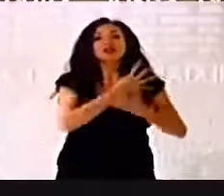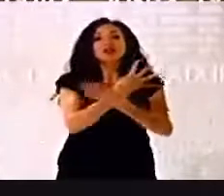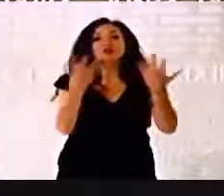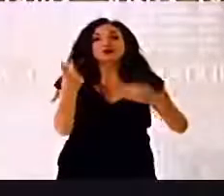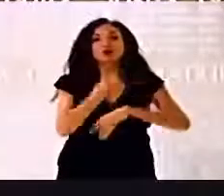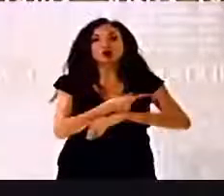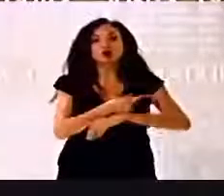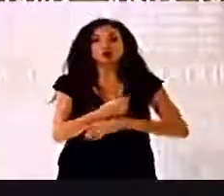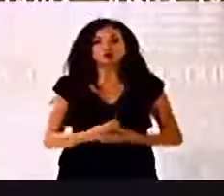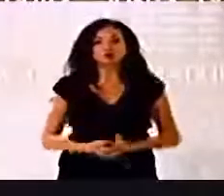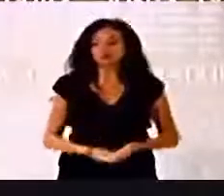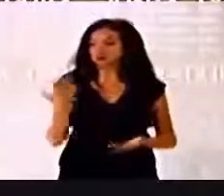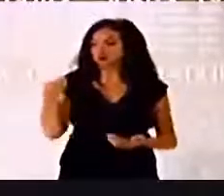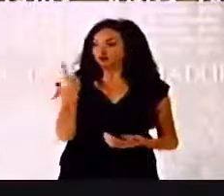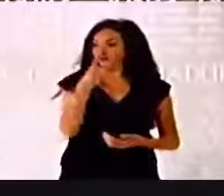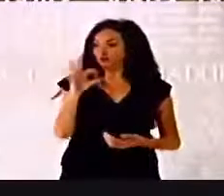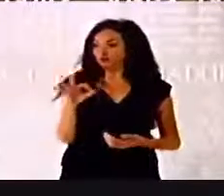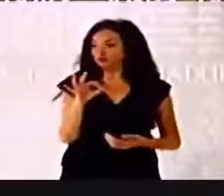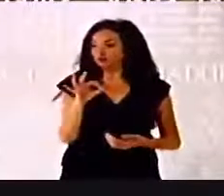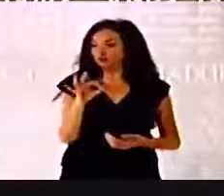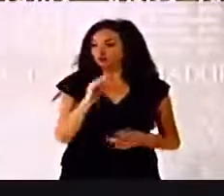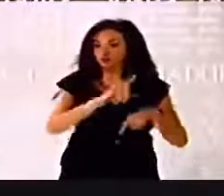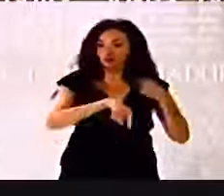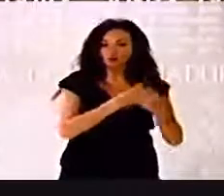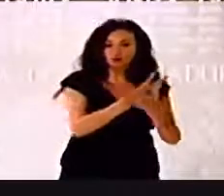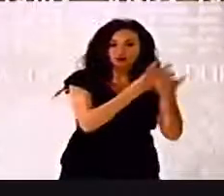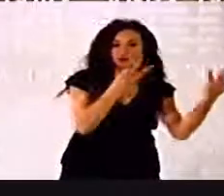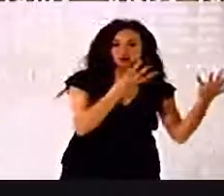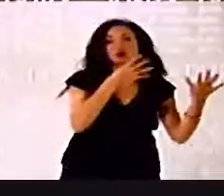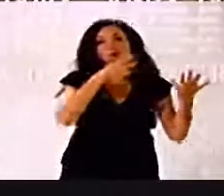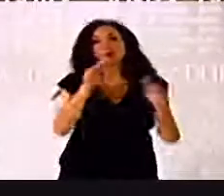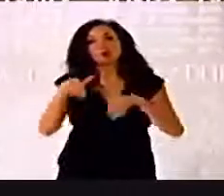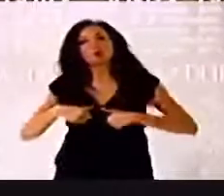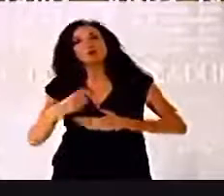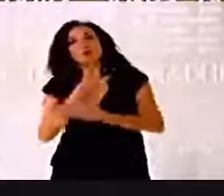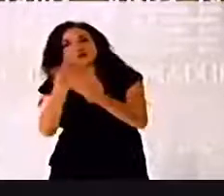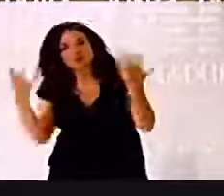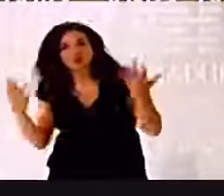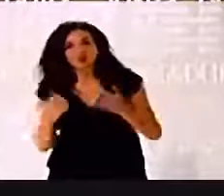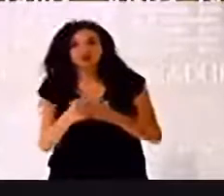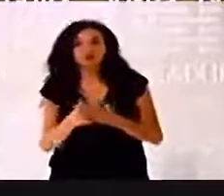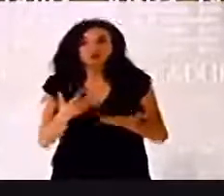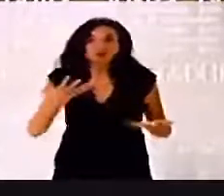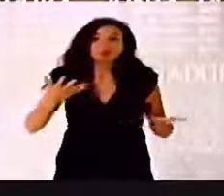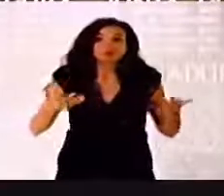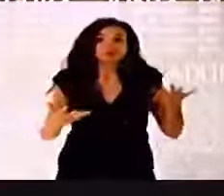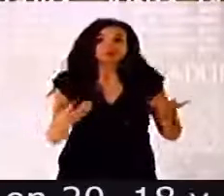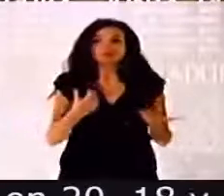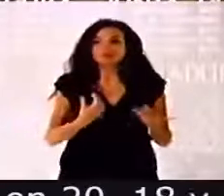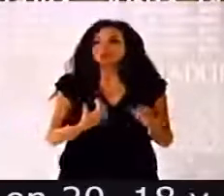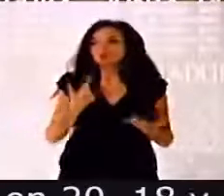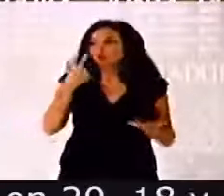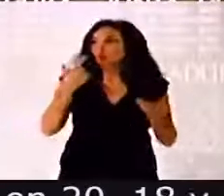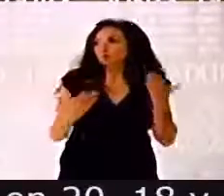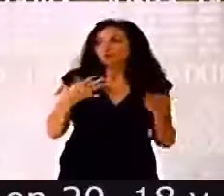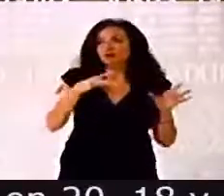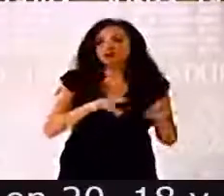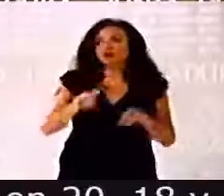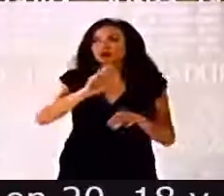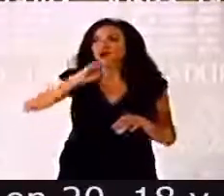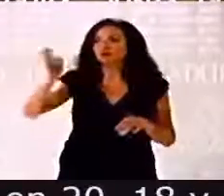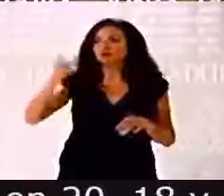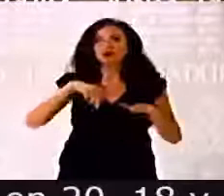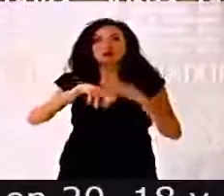Estábamos en 20, hemos estado en las 18 y ahora volvemos a las 19. Es una situación muy desigual. Se puede comparar cómo están otras regiones, qué